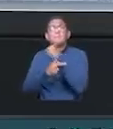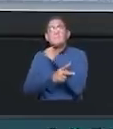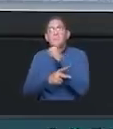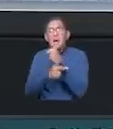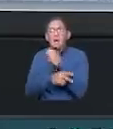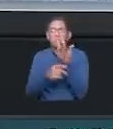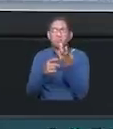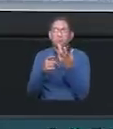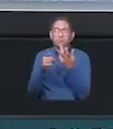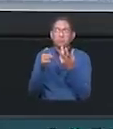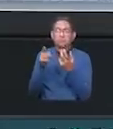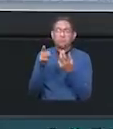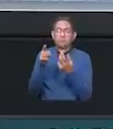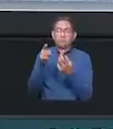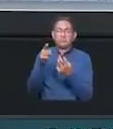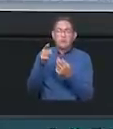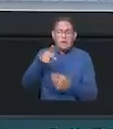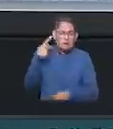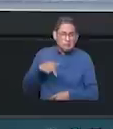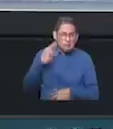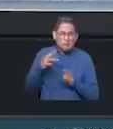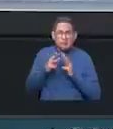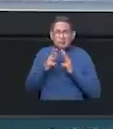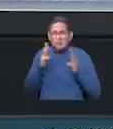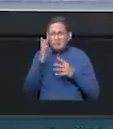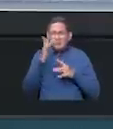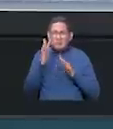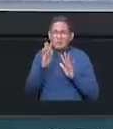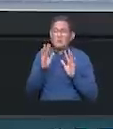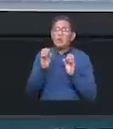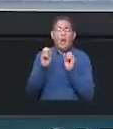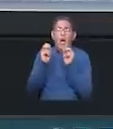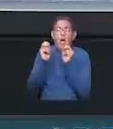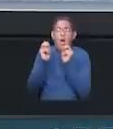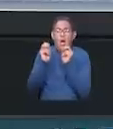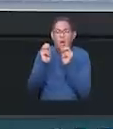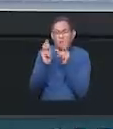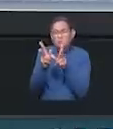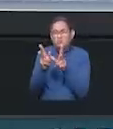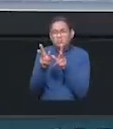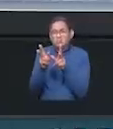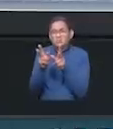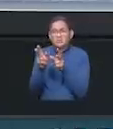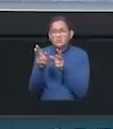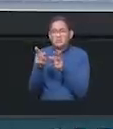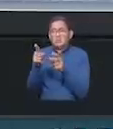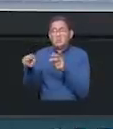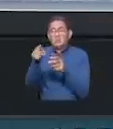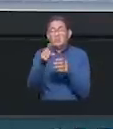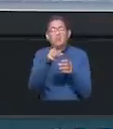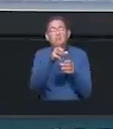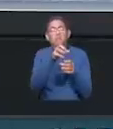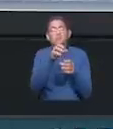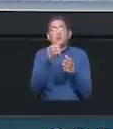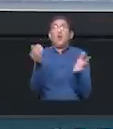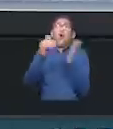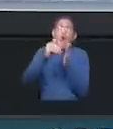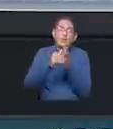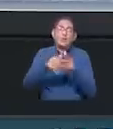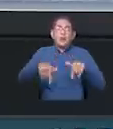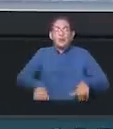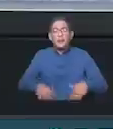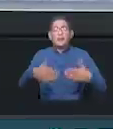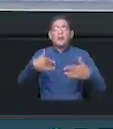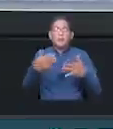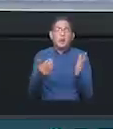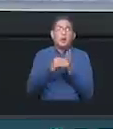que no son de alto riesgo no será necesario realizar una segunda prueba en